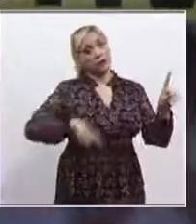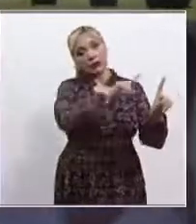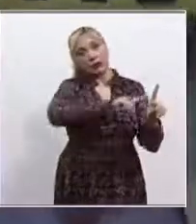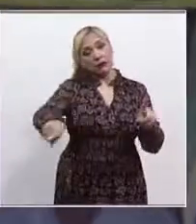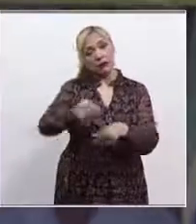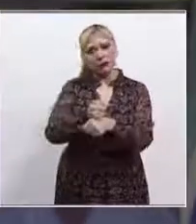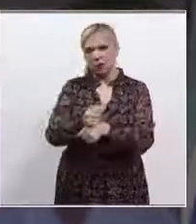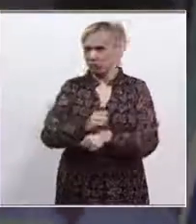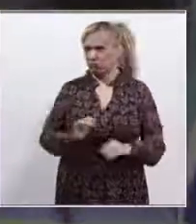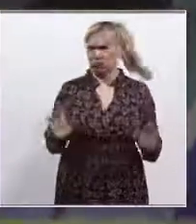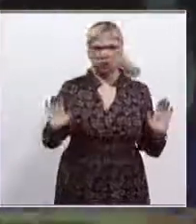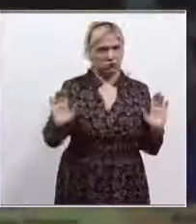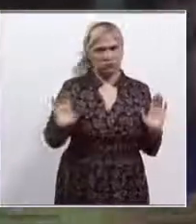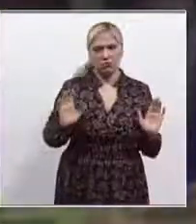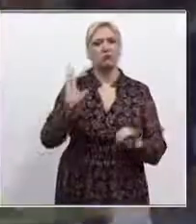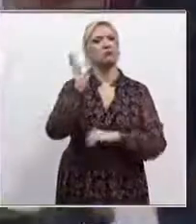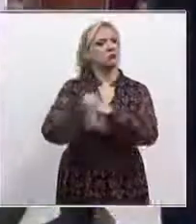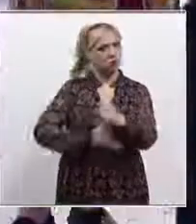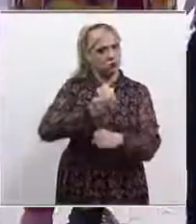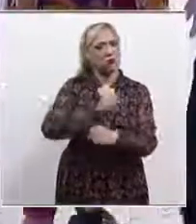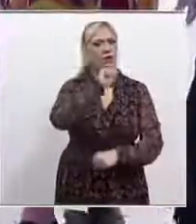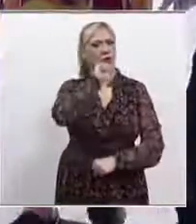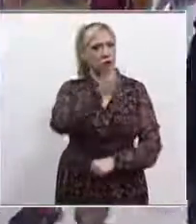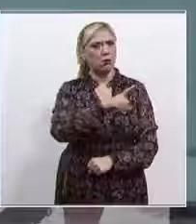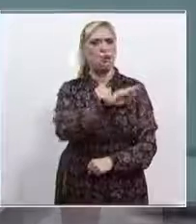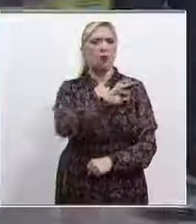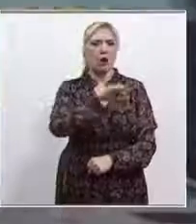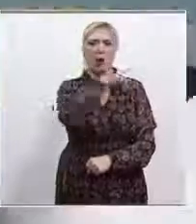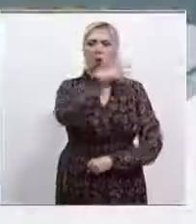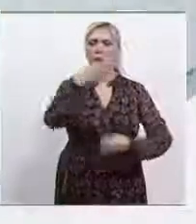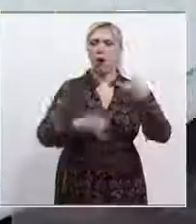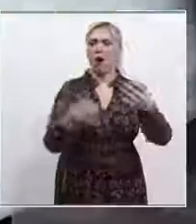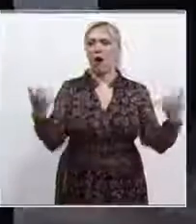puede ordenar una reparación integral.